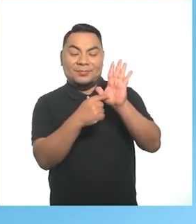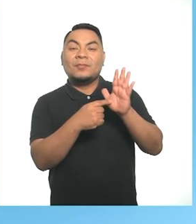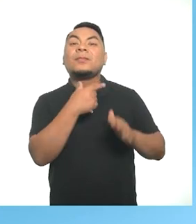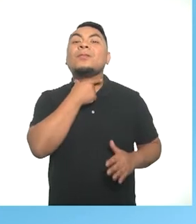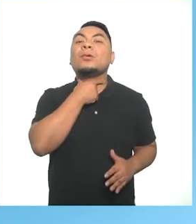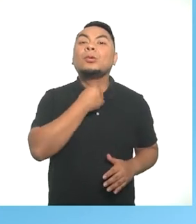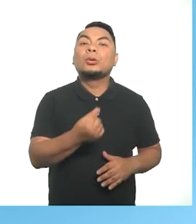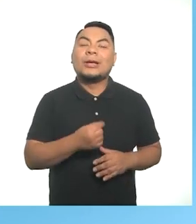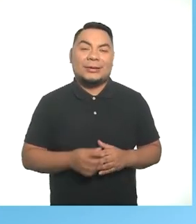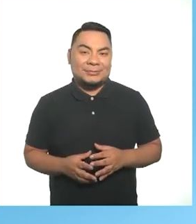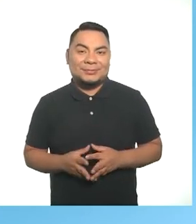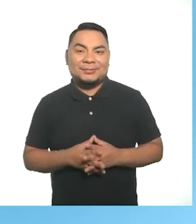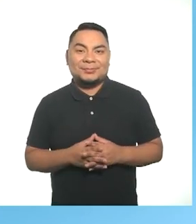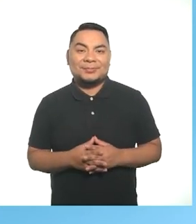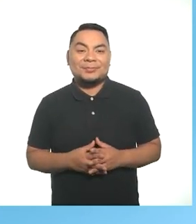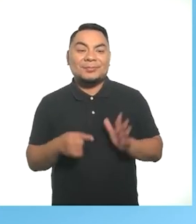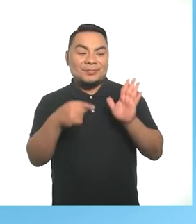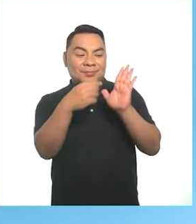Gustar.